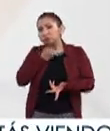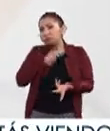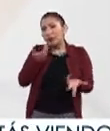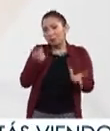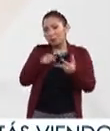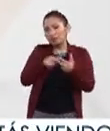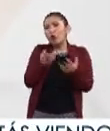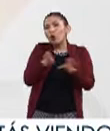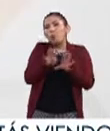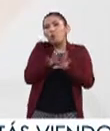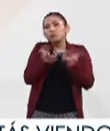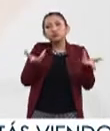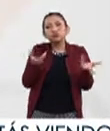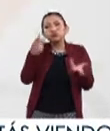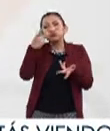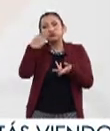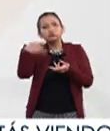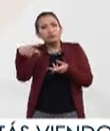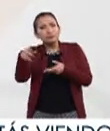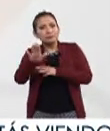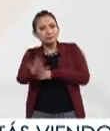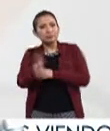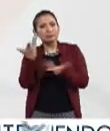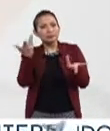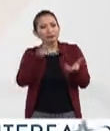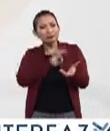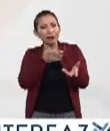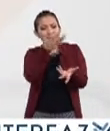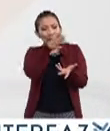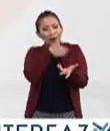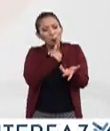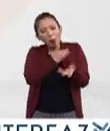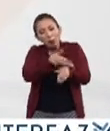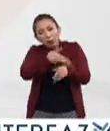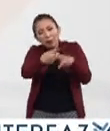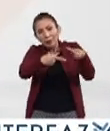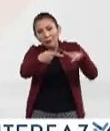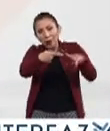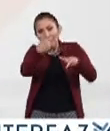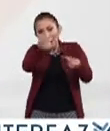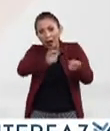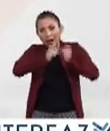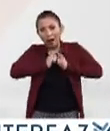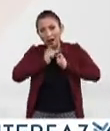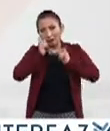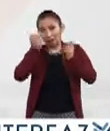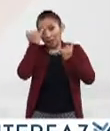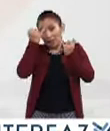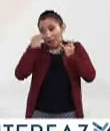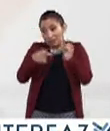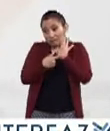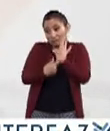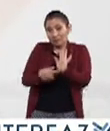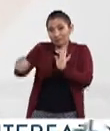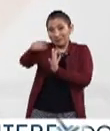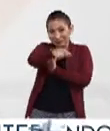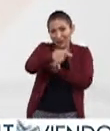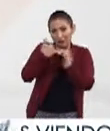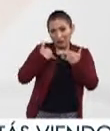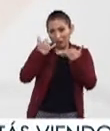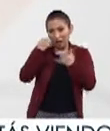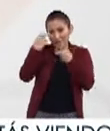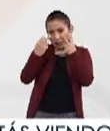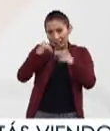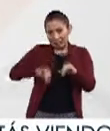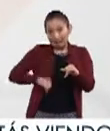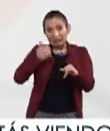para empezar, cómo fue pues esta posibilidad, este acceso. Yo creo que esta sección, la idea es eso, que los jóvenes